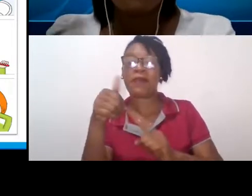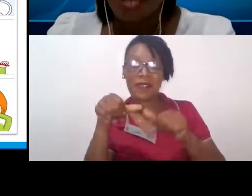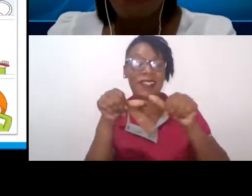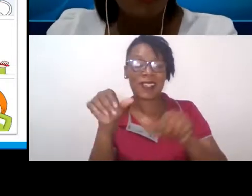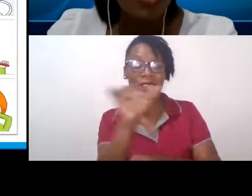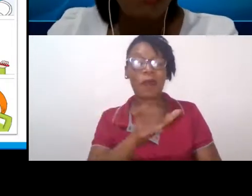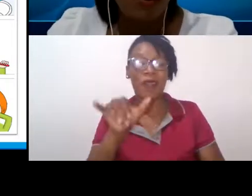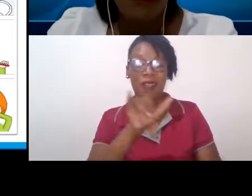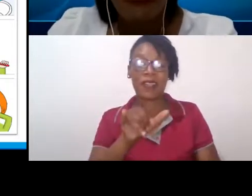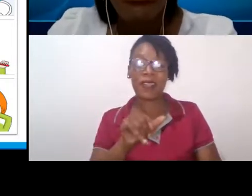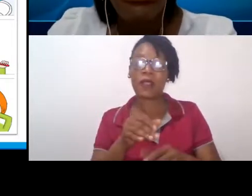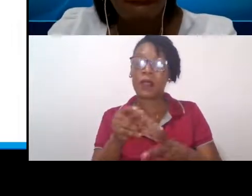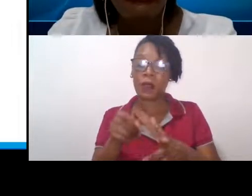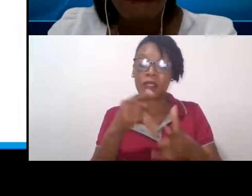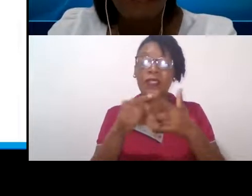Entonces, aprovechémoslo.